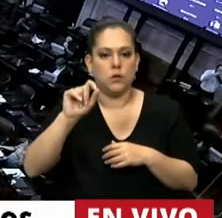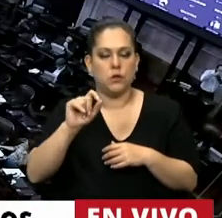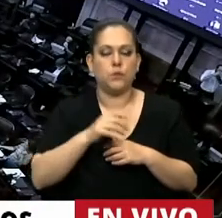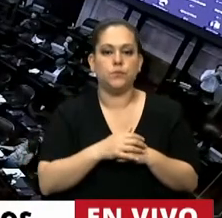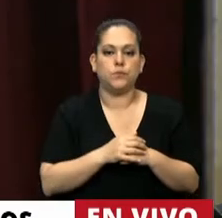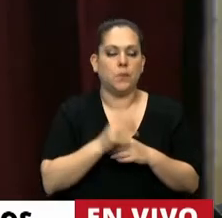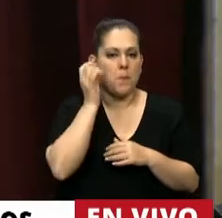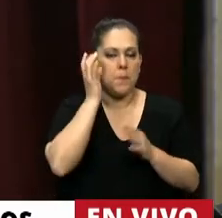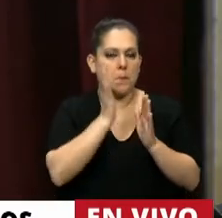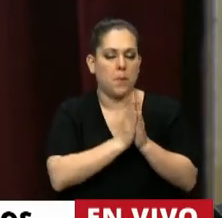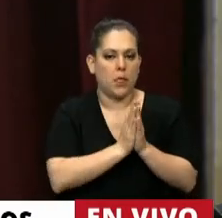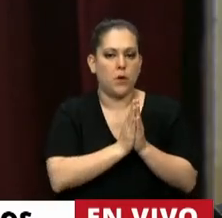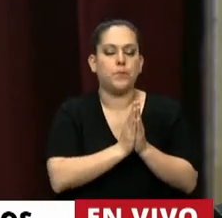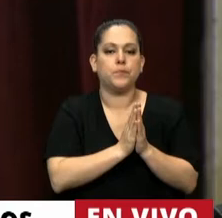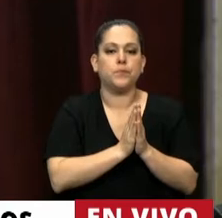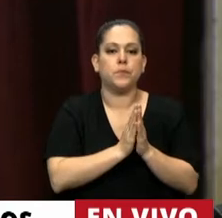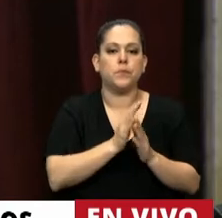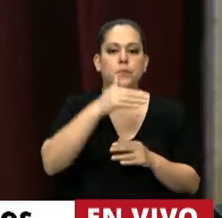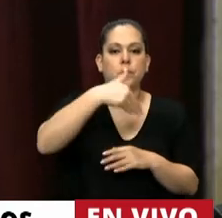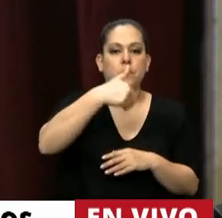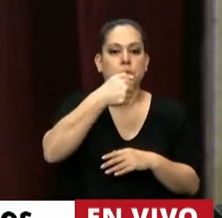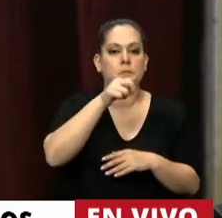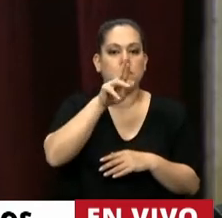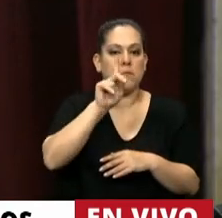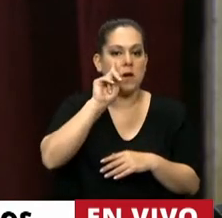No, discúlpeme. María Soledad Carrizo.